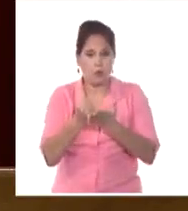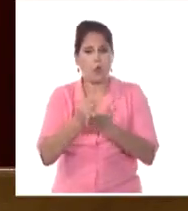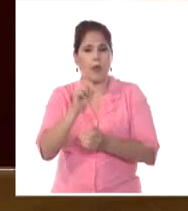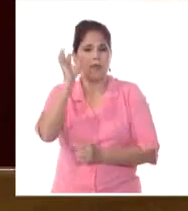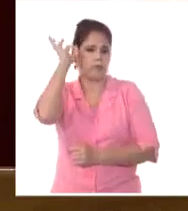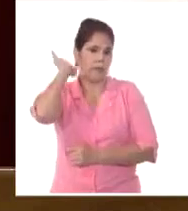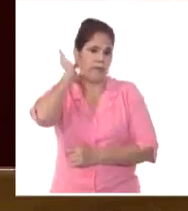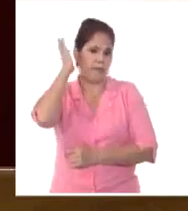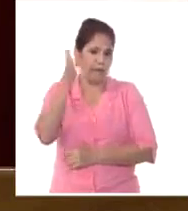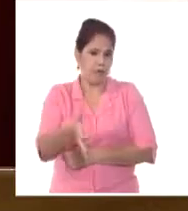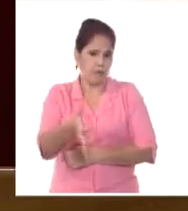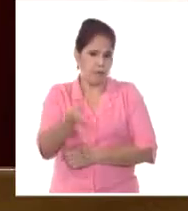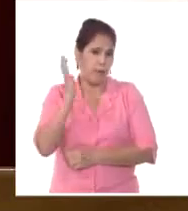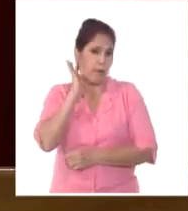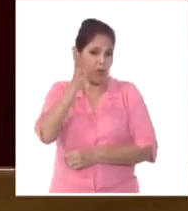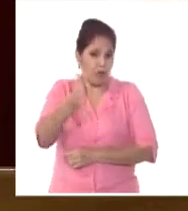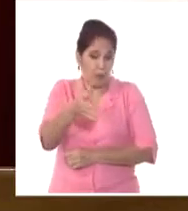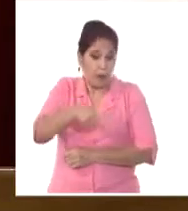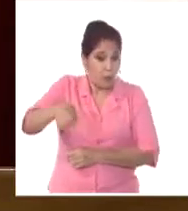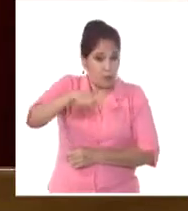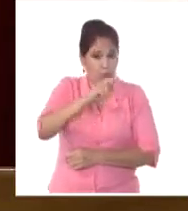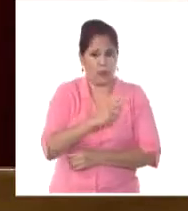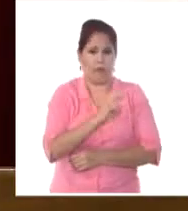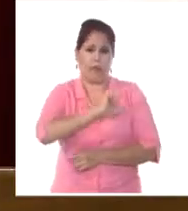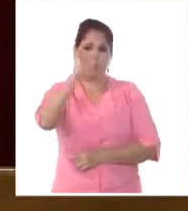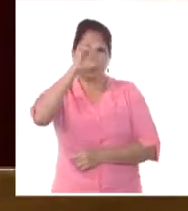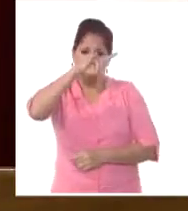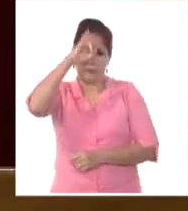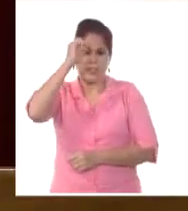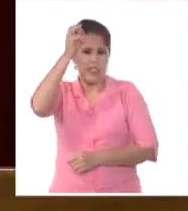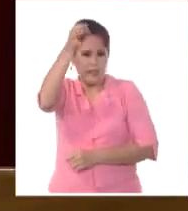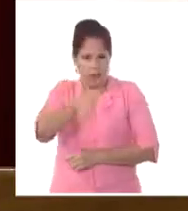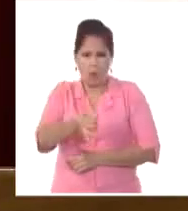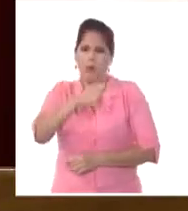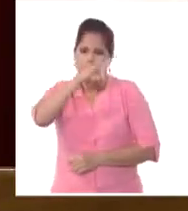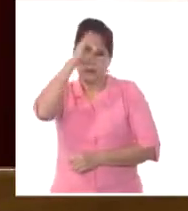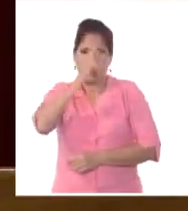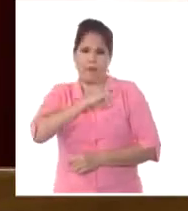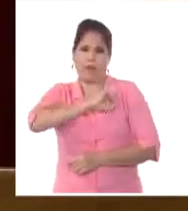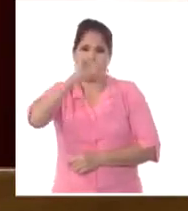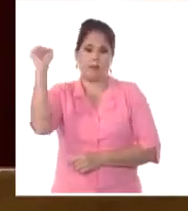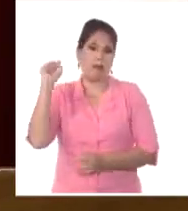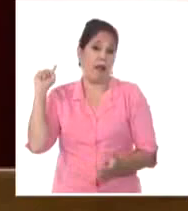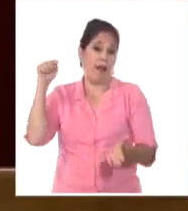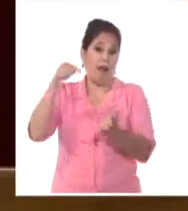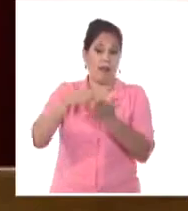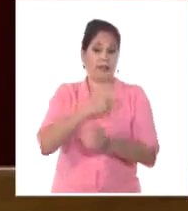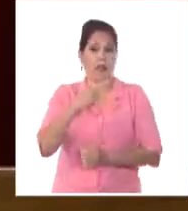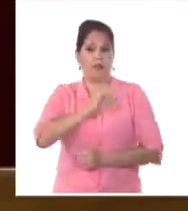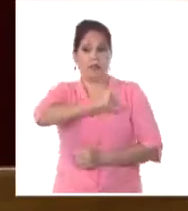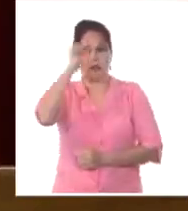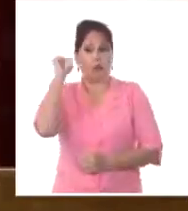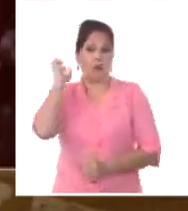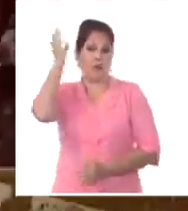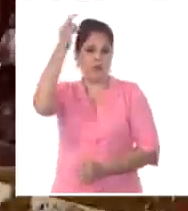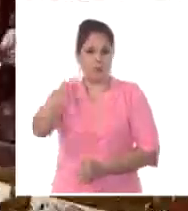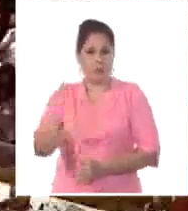siempre. Vamos a vencer, seguro que venceremos. ¡Hasta la victoria siempre!